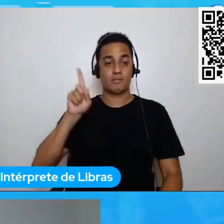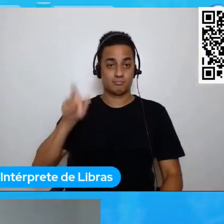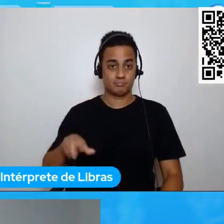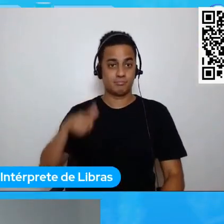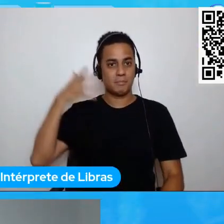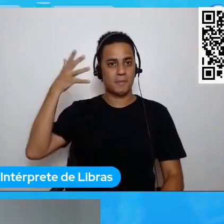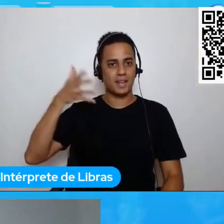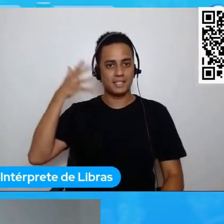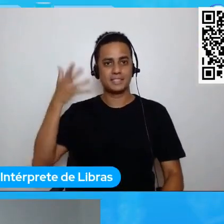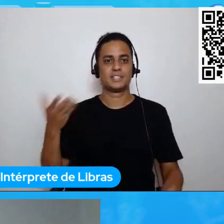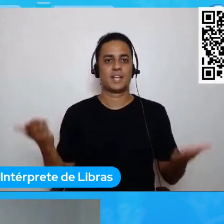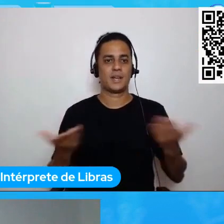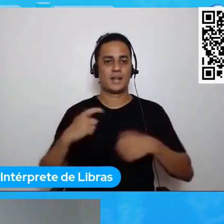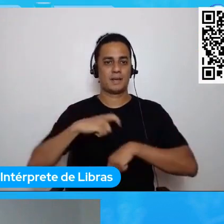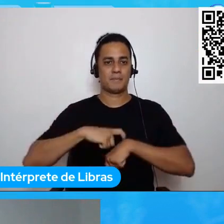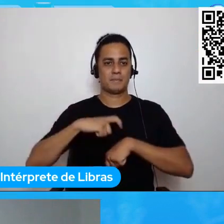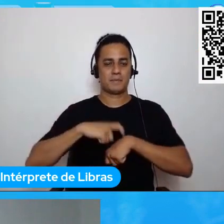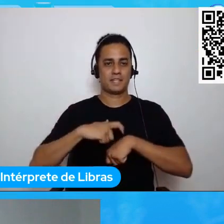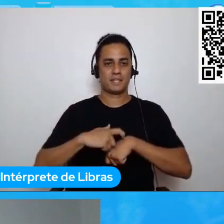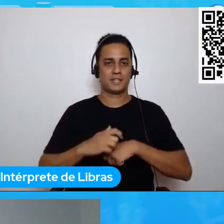de este momento.